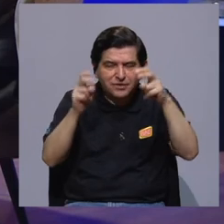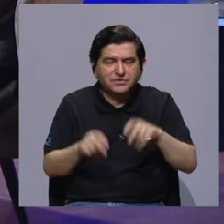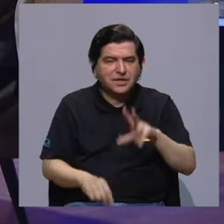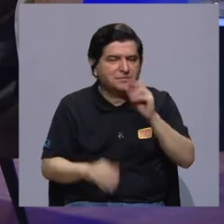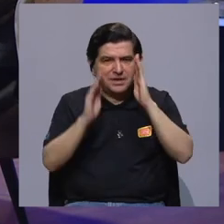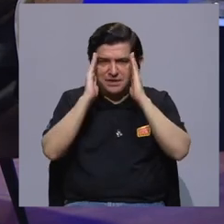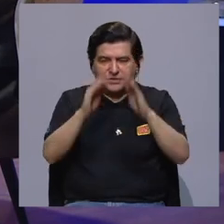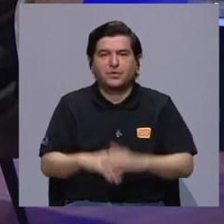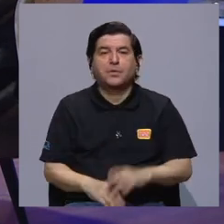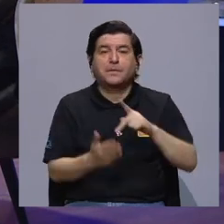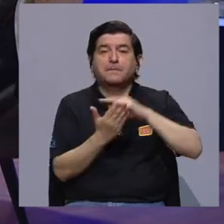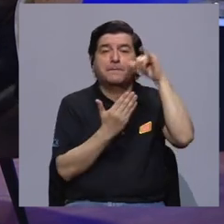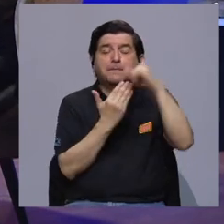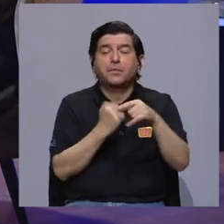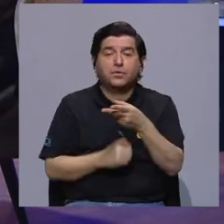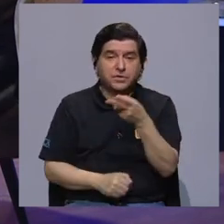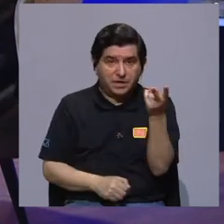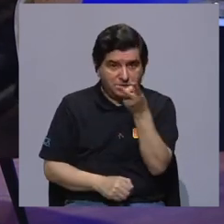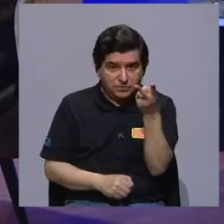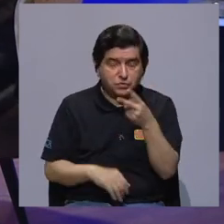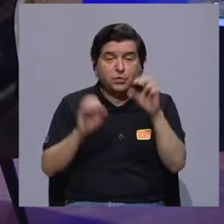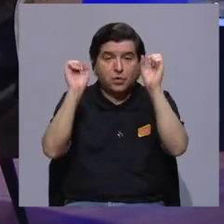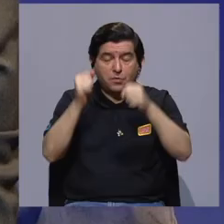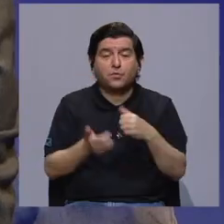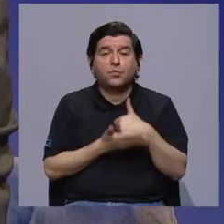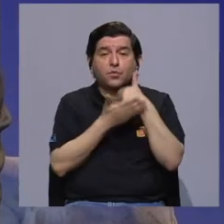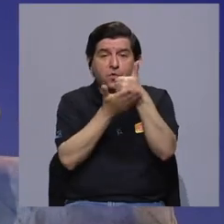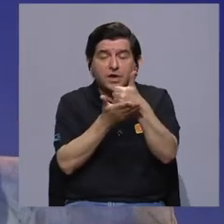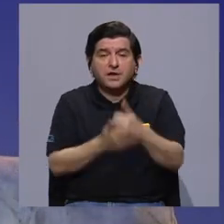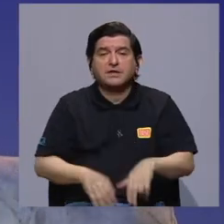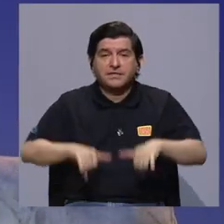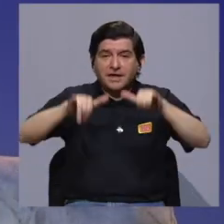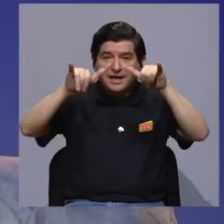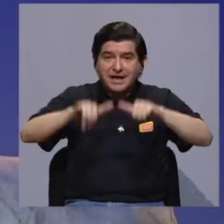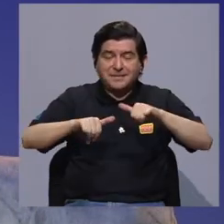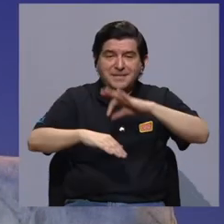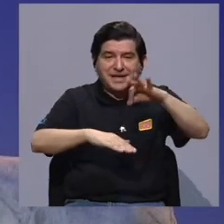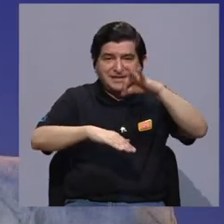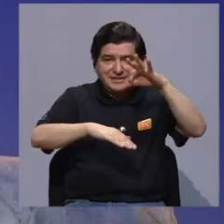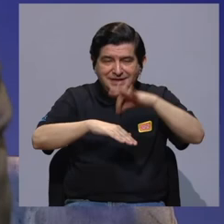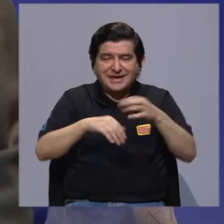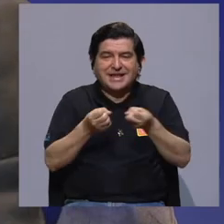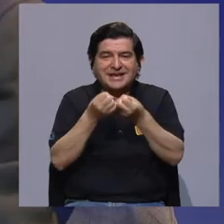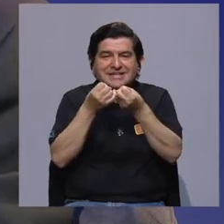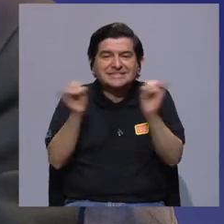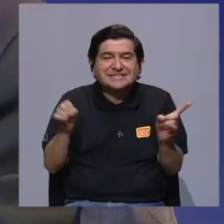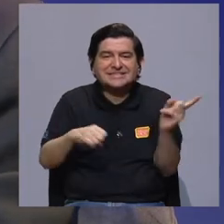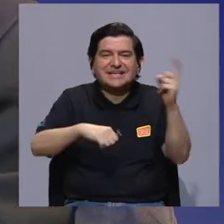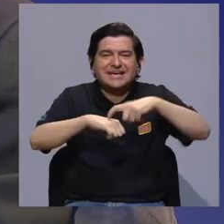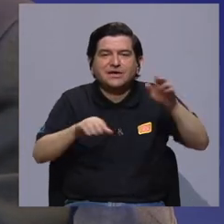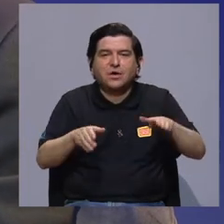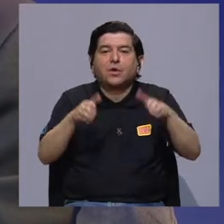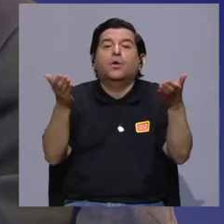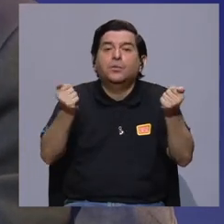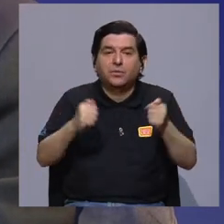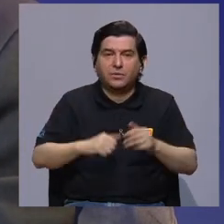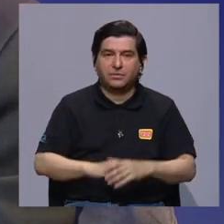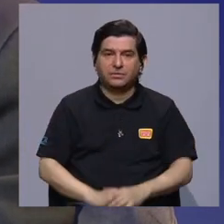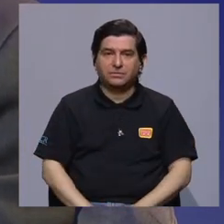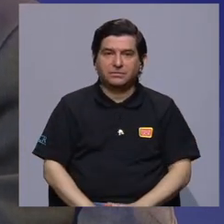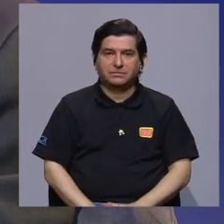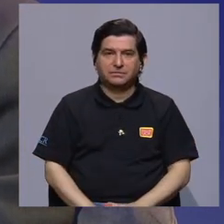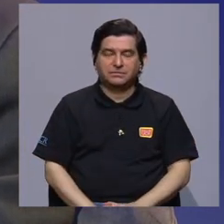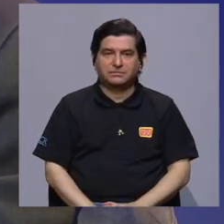cubierto. ¿Cómo el proyecto de ustedes puede contribuir a la conservación de las abejas sin aguijón?